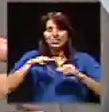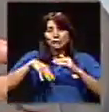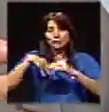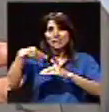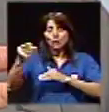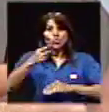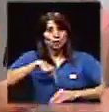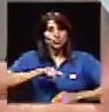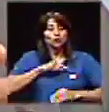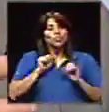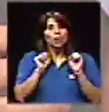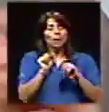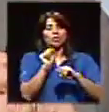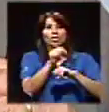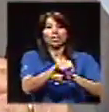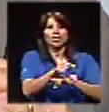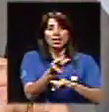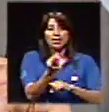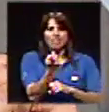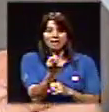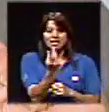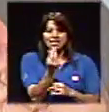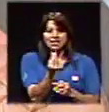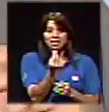que hacer este tipo de cosas. Es lo que ha hecho todo país.